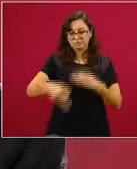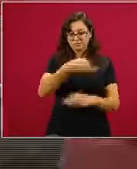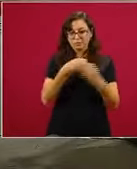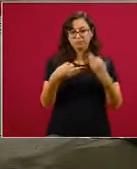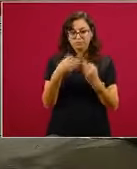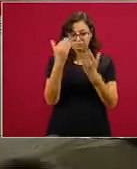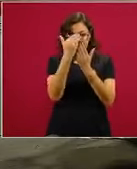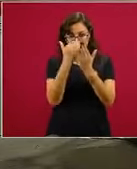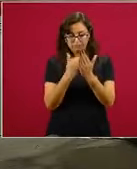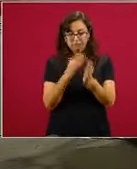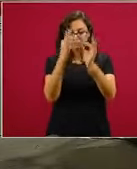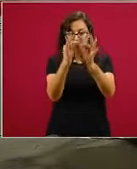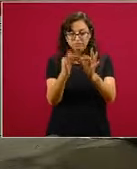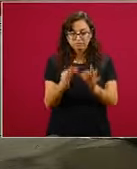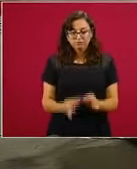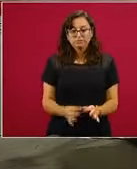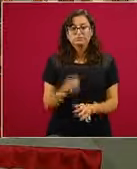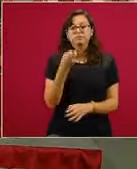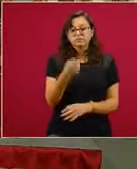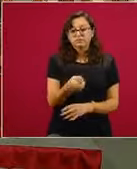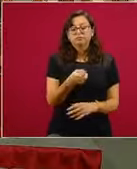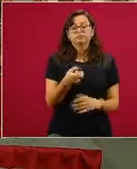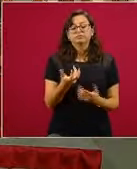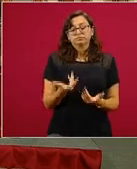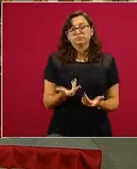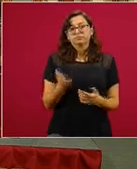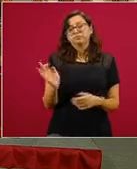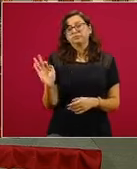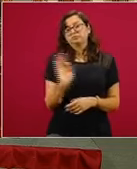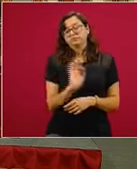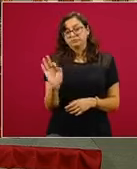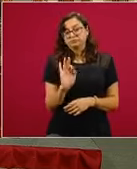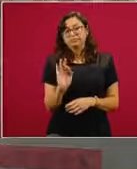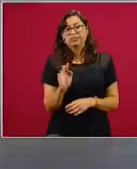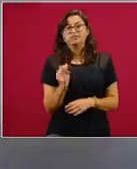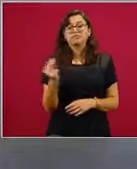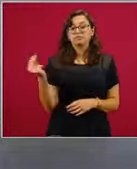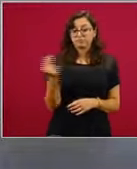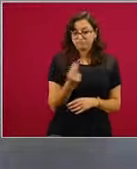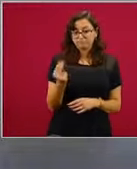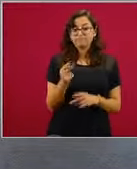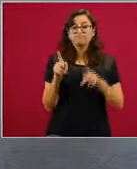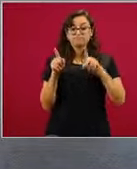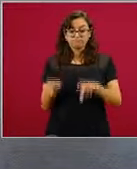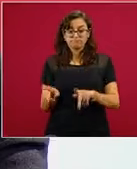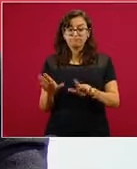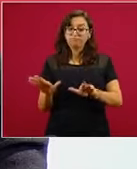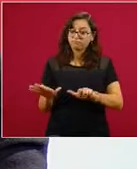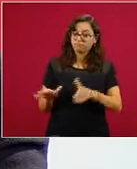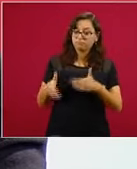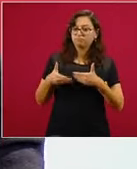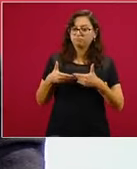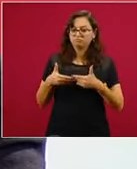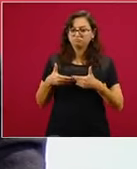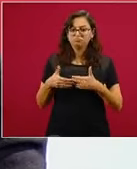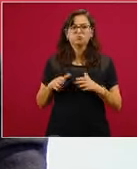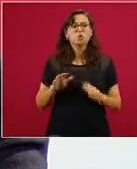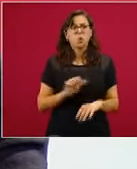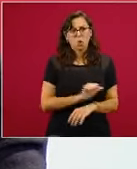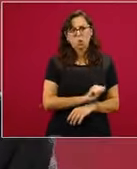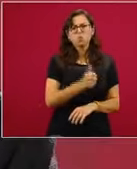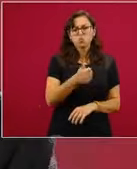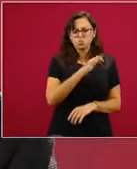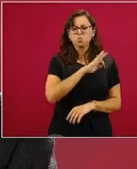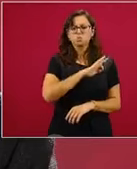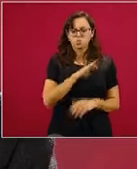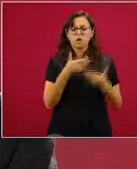esos protocolos sanitarios. En algunas condiciones podría requerir el cierre de los cementerios, en otras podría ser su permanencia